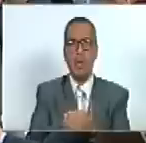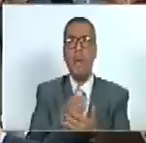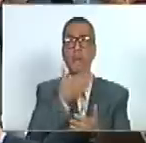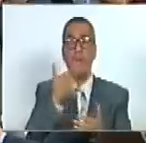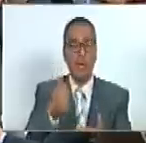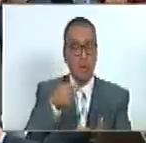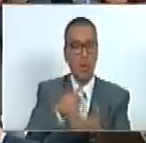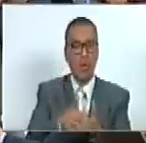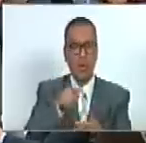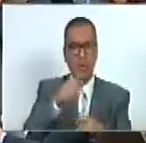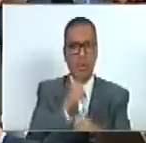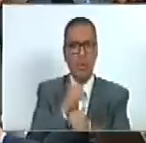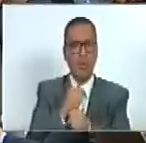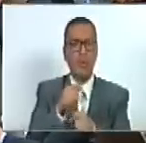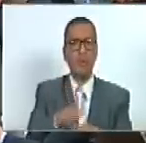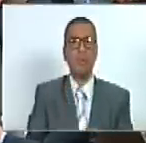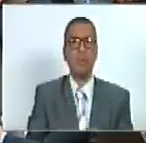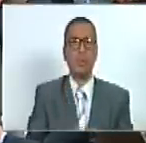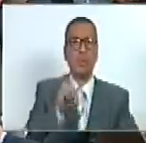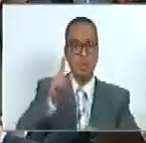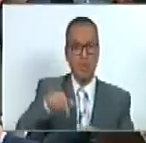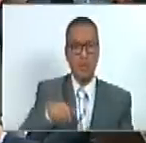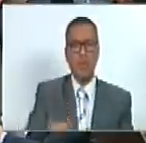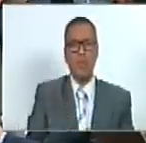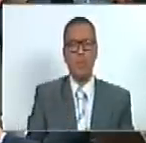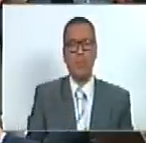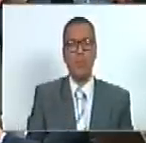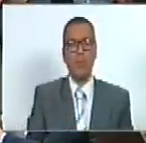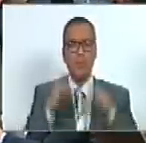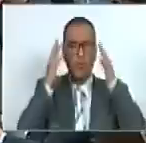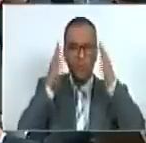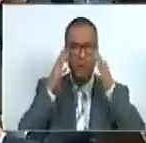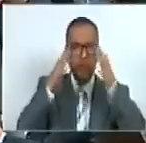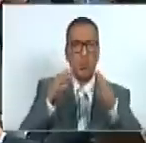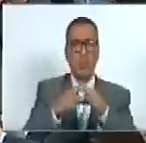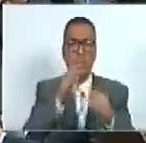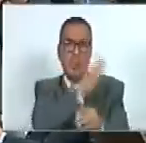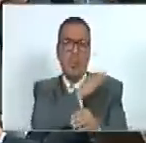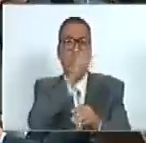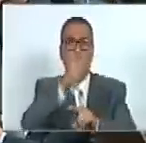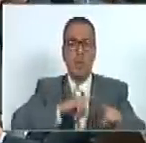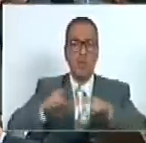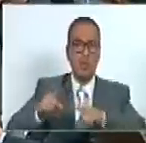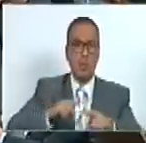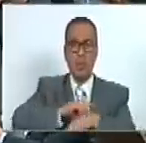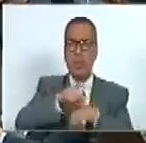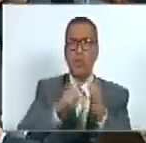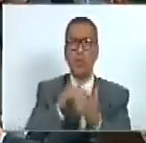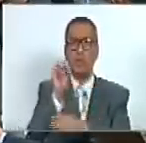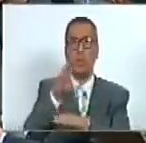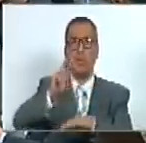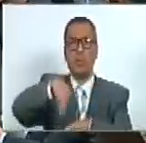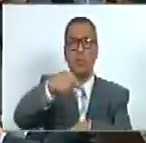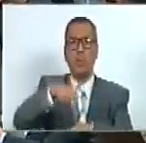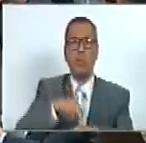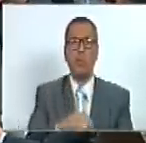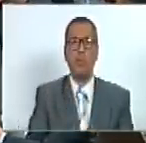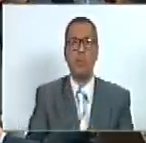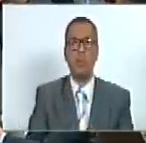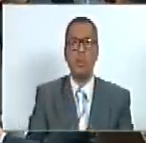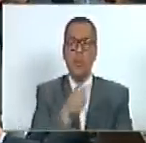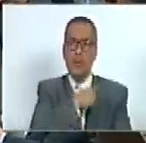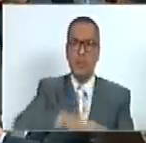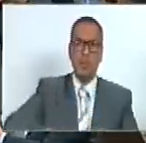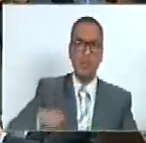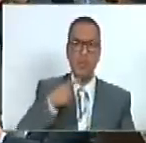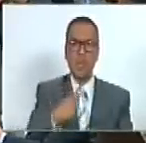mejoras salariales y laborales. Pero así como también exhortamos a esta junta directiva y a esta plenaria de la Asamblea Nacional,